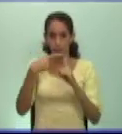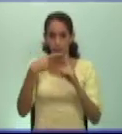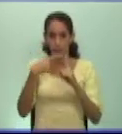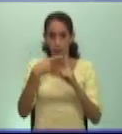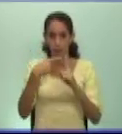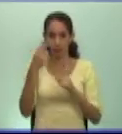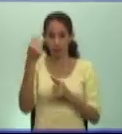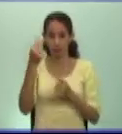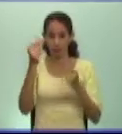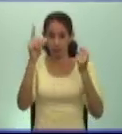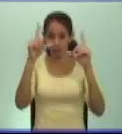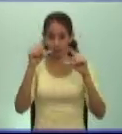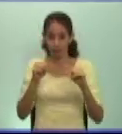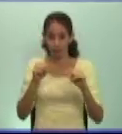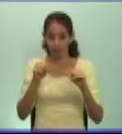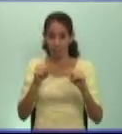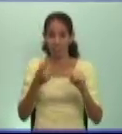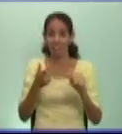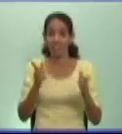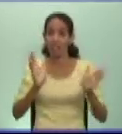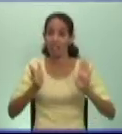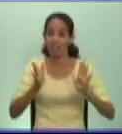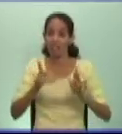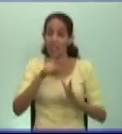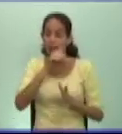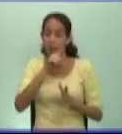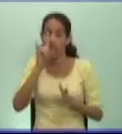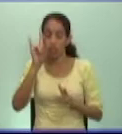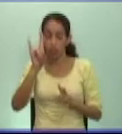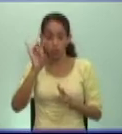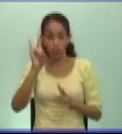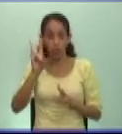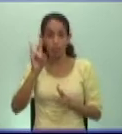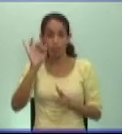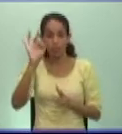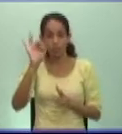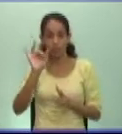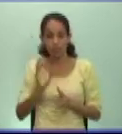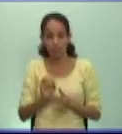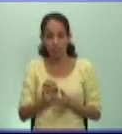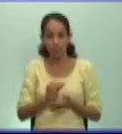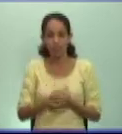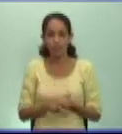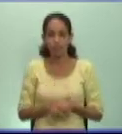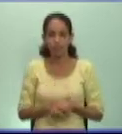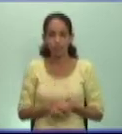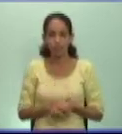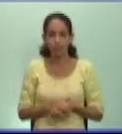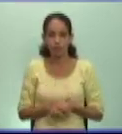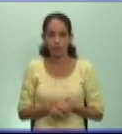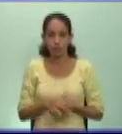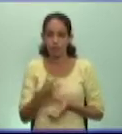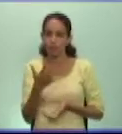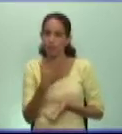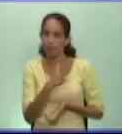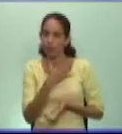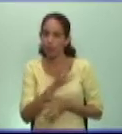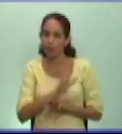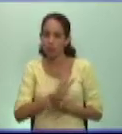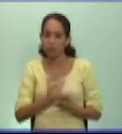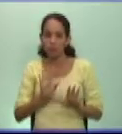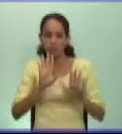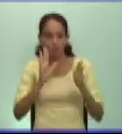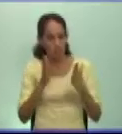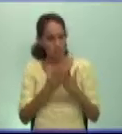Recuerden que hablamos de tres grandes crisis, ahí van a aparecer ahora. Este es un mismo esquema. Recuerden que casi todos los esquemas que estamos trabajando ya ustedes